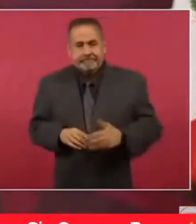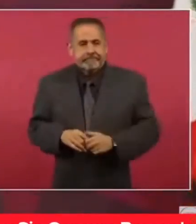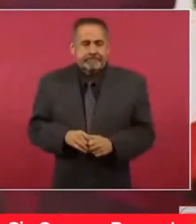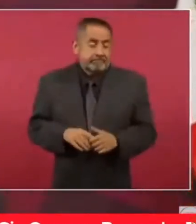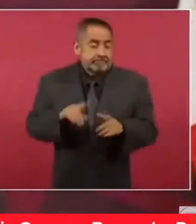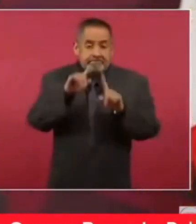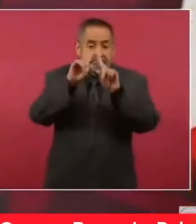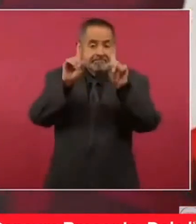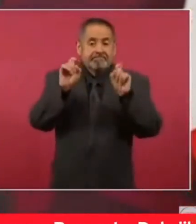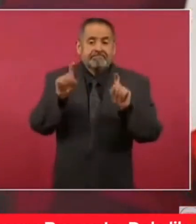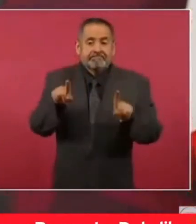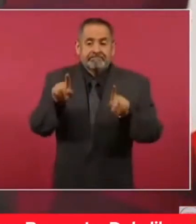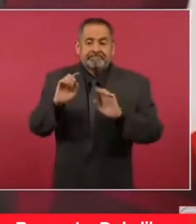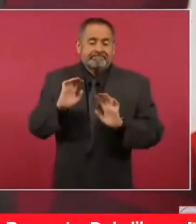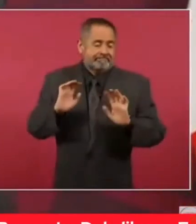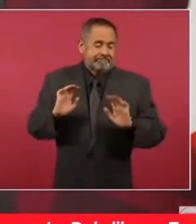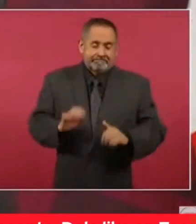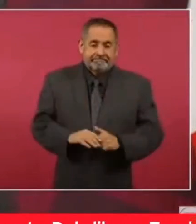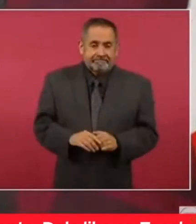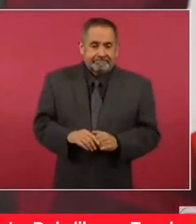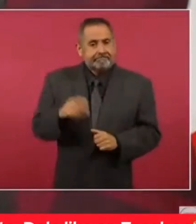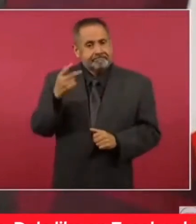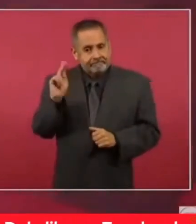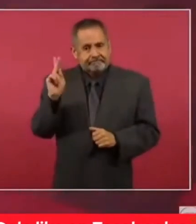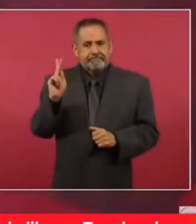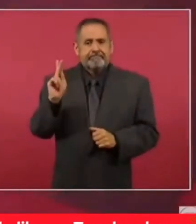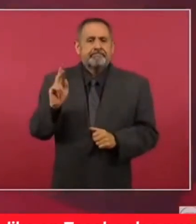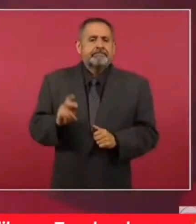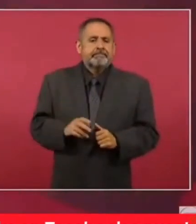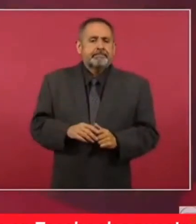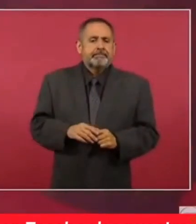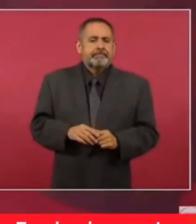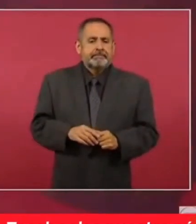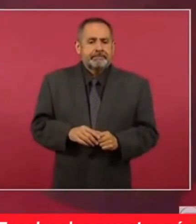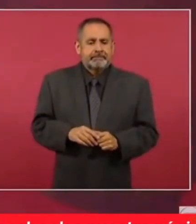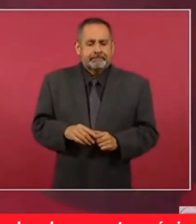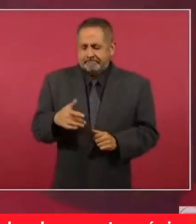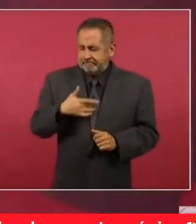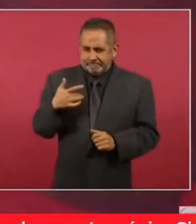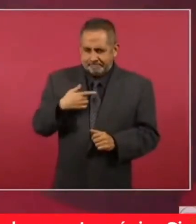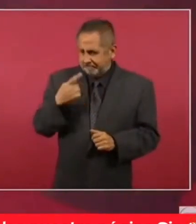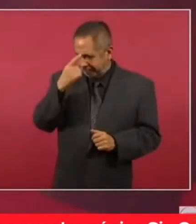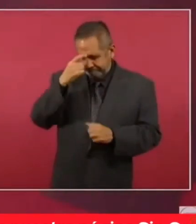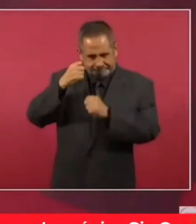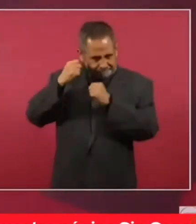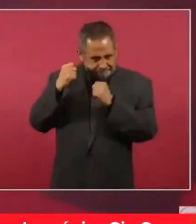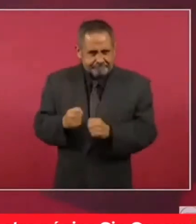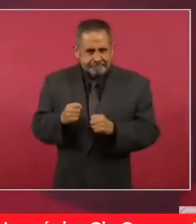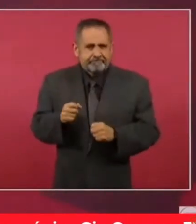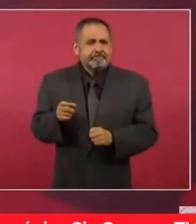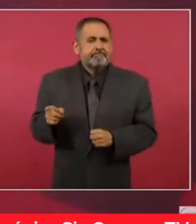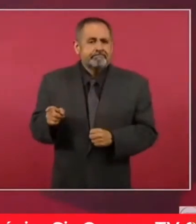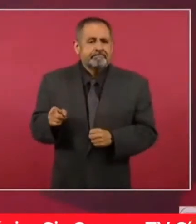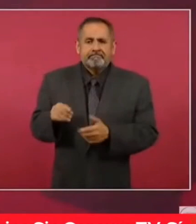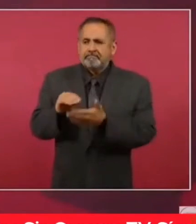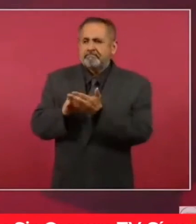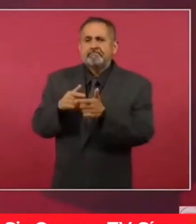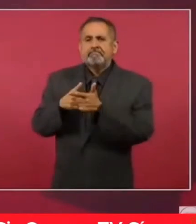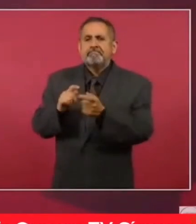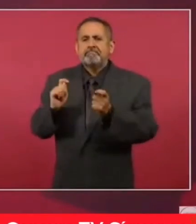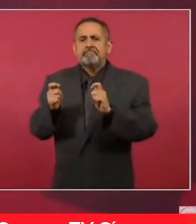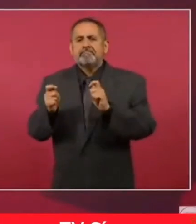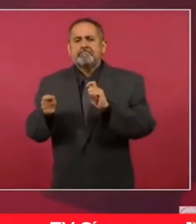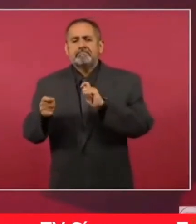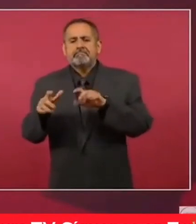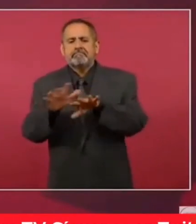quién sabe pero estoy seguro de que va a continuar la